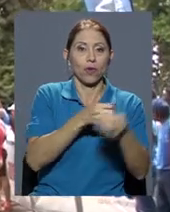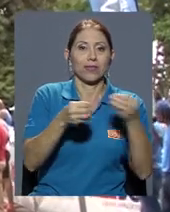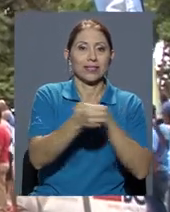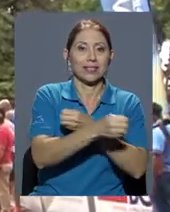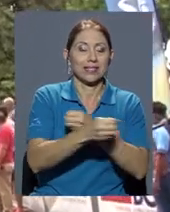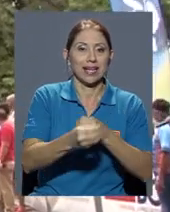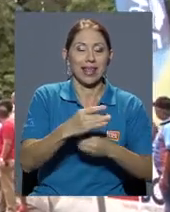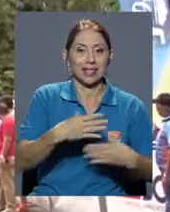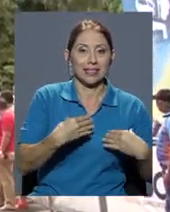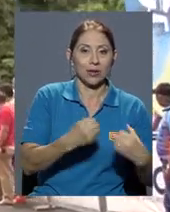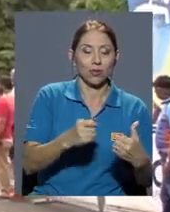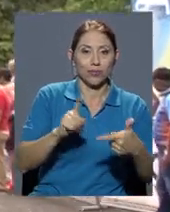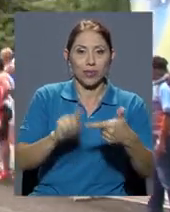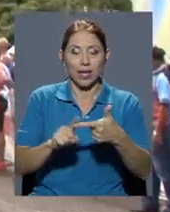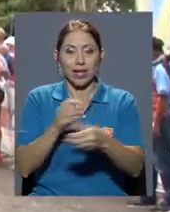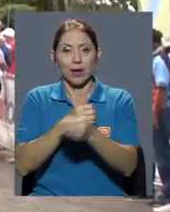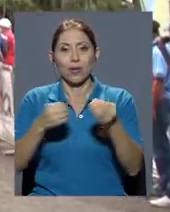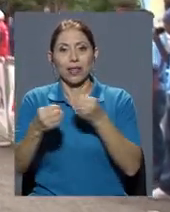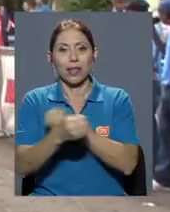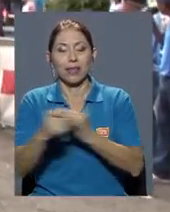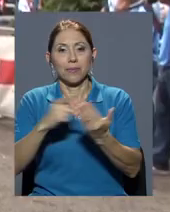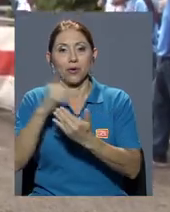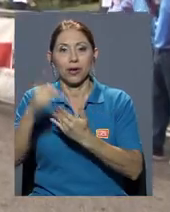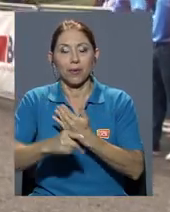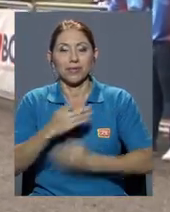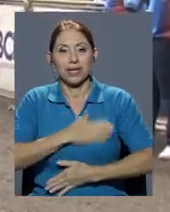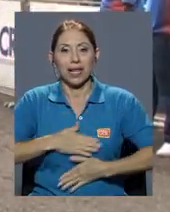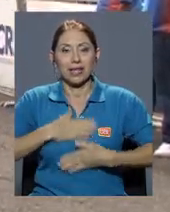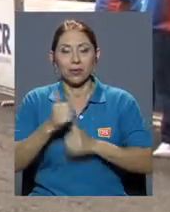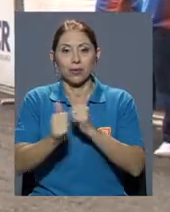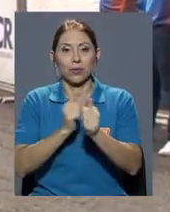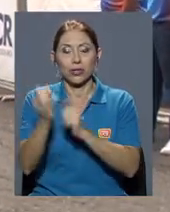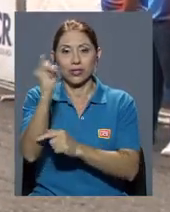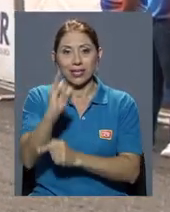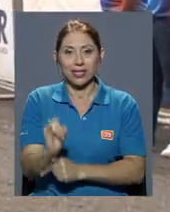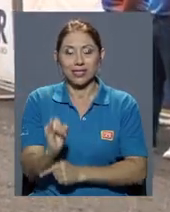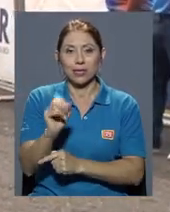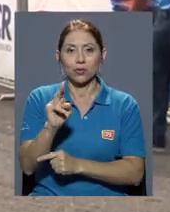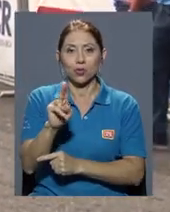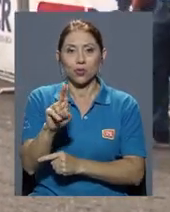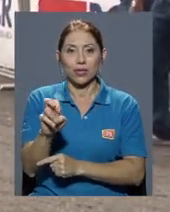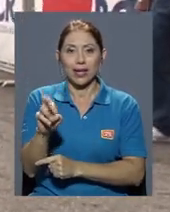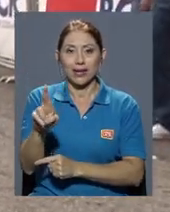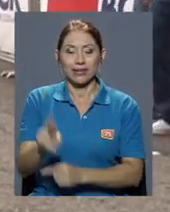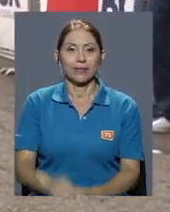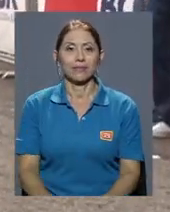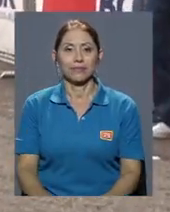Salud y la Unidad de Programas Recreativos, Deportivos y Artísticos de la UCR.